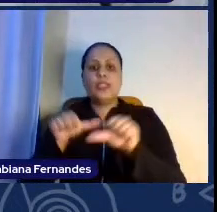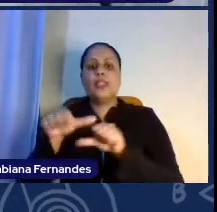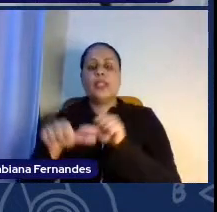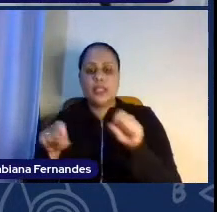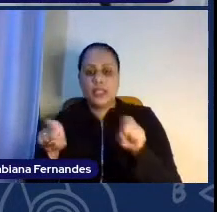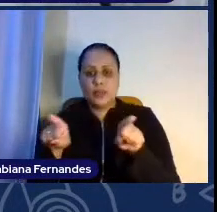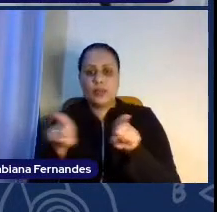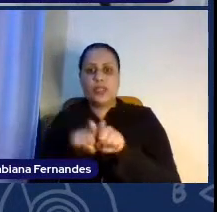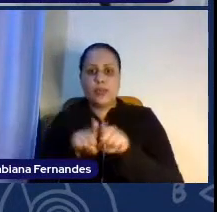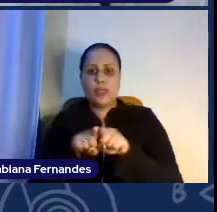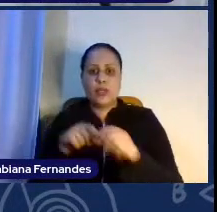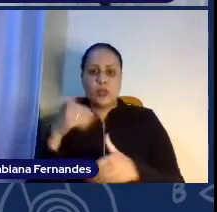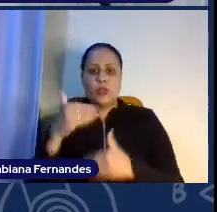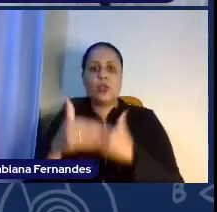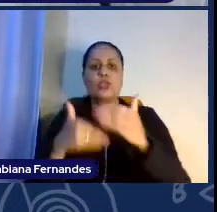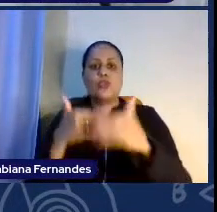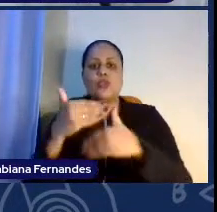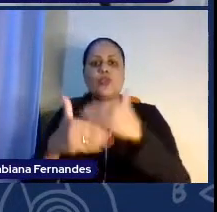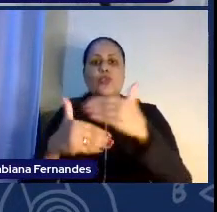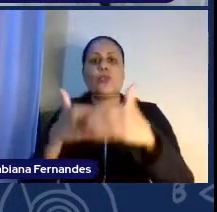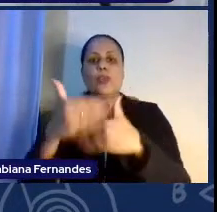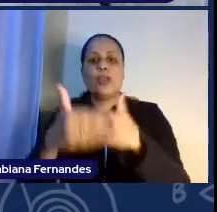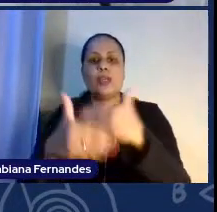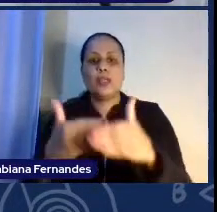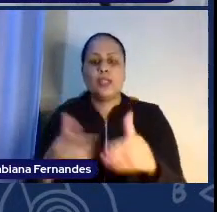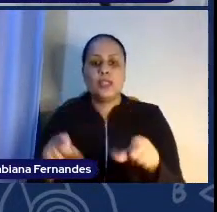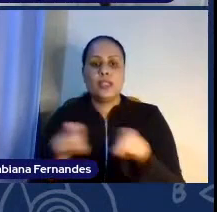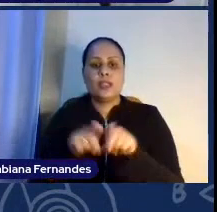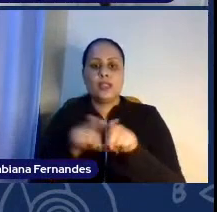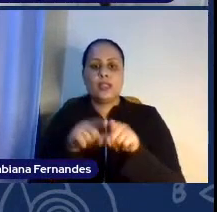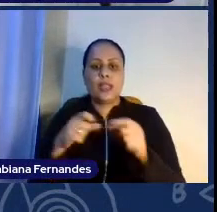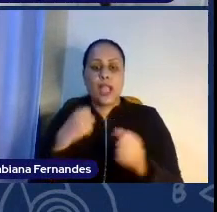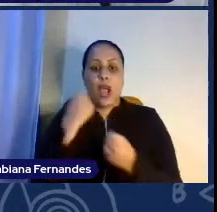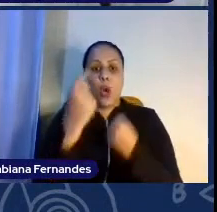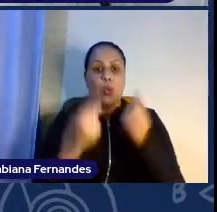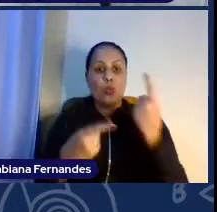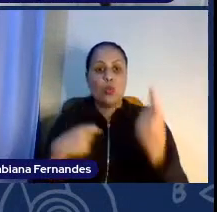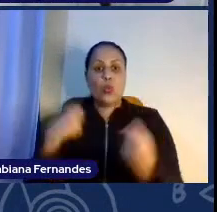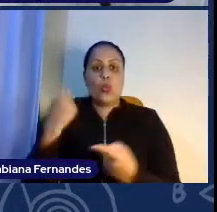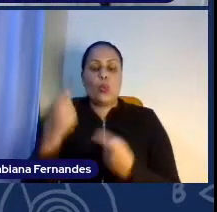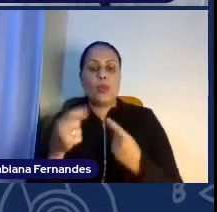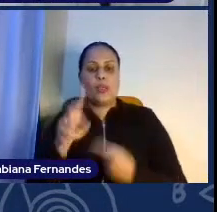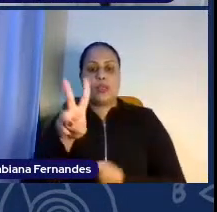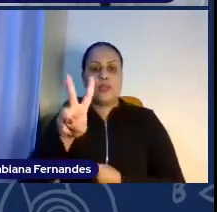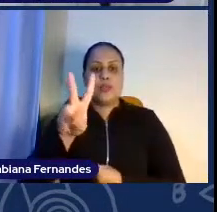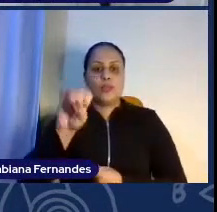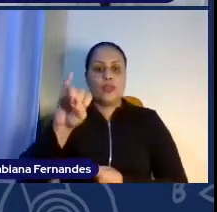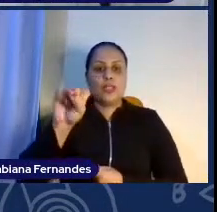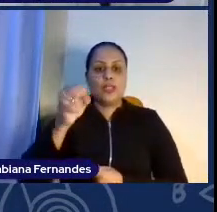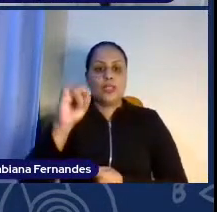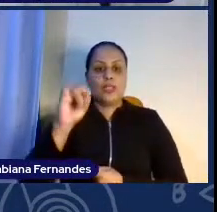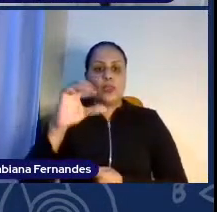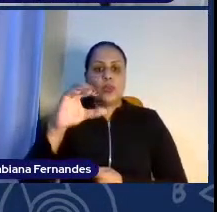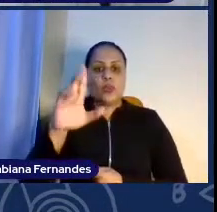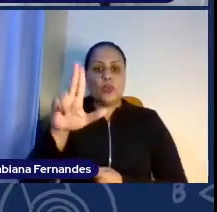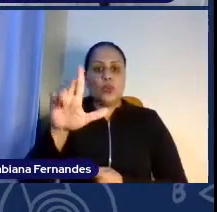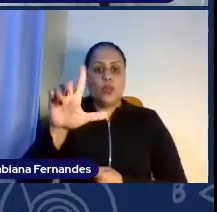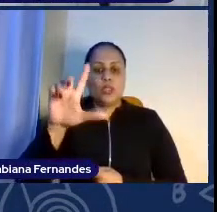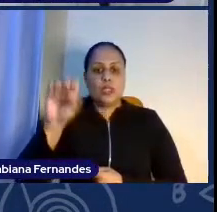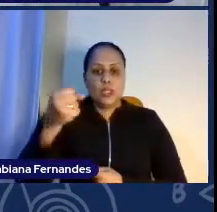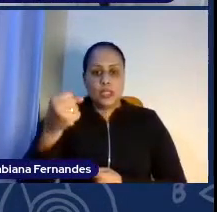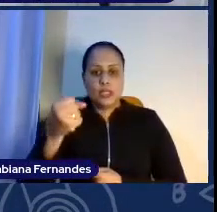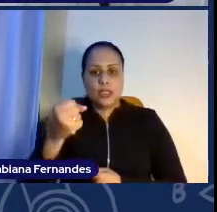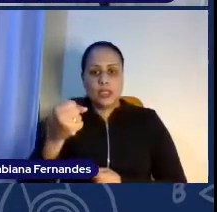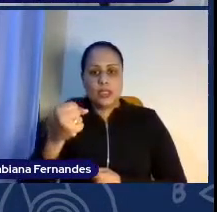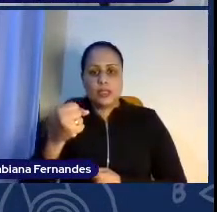la parte anterior salen algunas vesículas que van a dar origen al cerebro anterior,